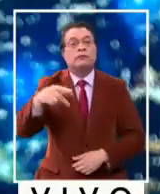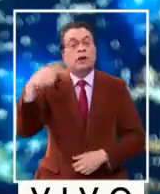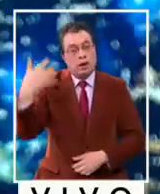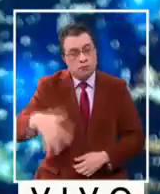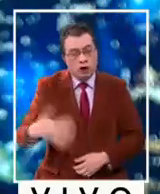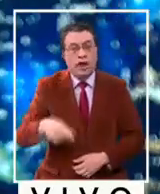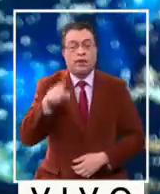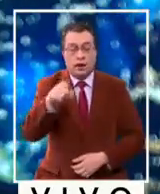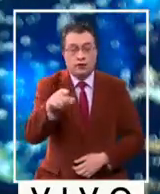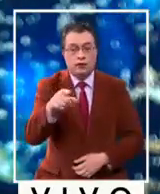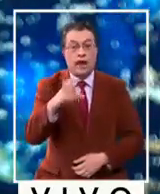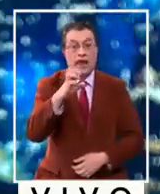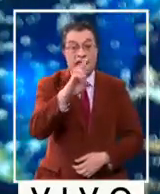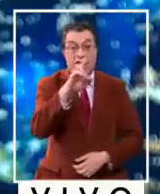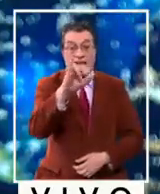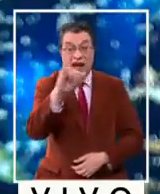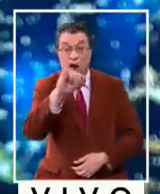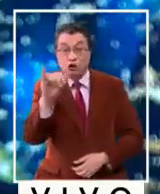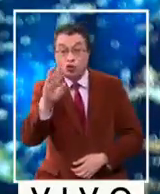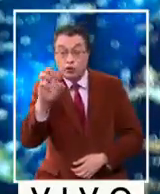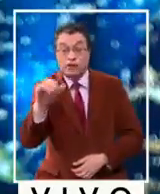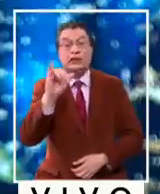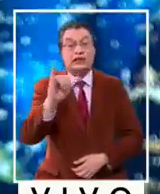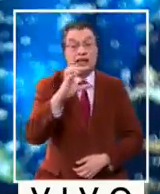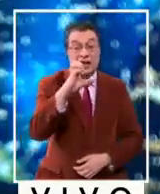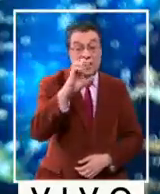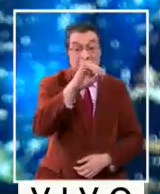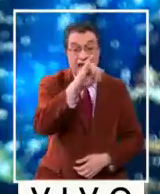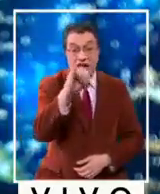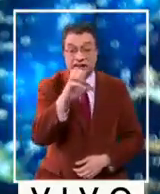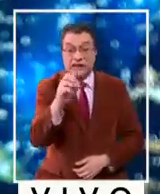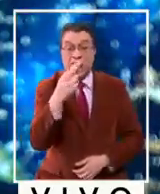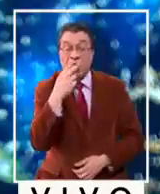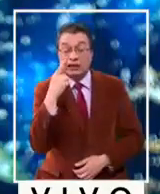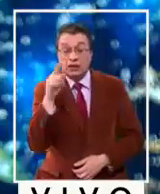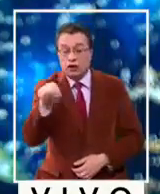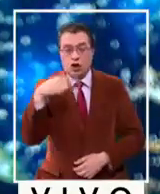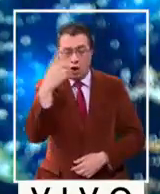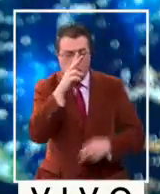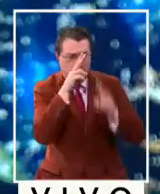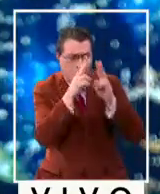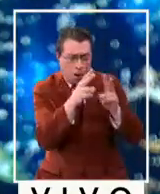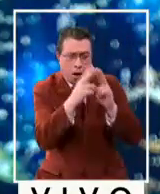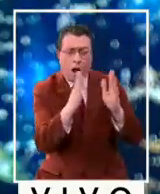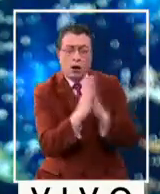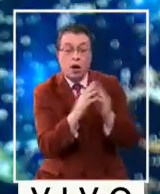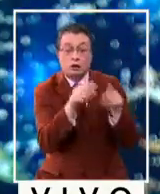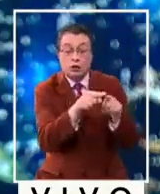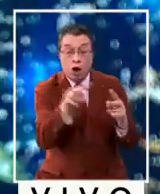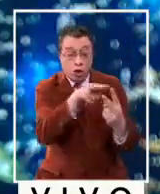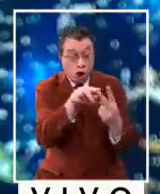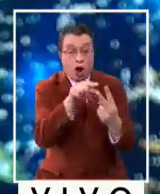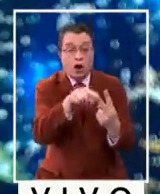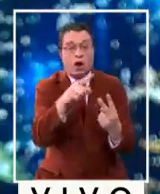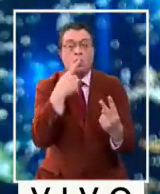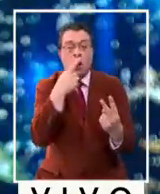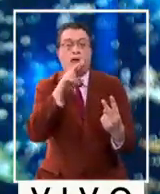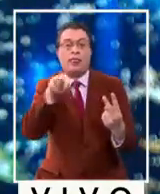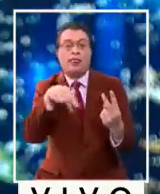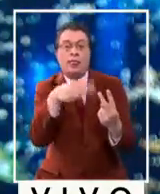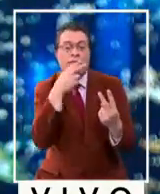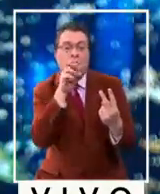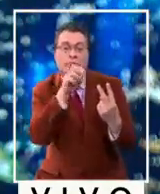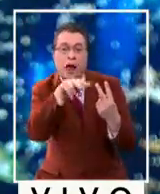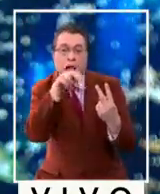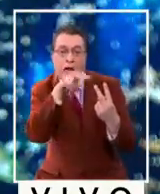recordar que Errázuriz y Esati, otro personero que no merece los honores que la Iglesia le ha concedido, trataron de serpiente a Juan Carlos